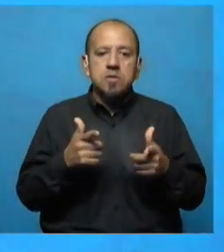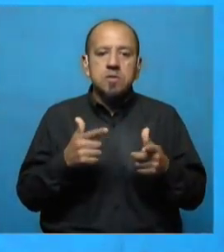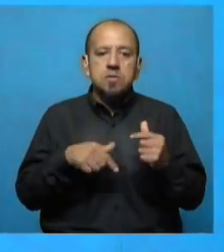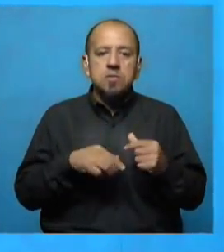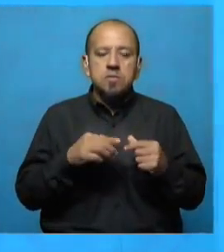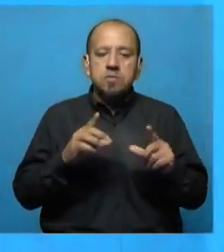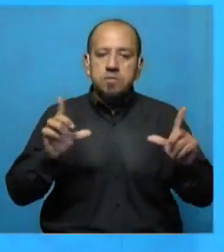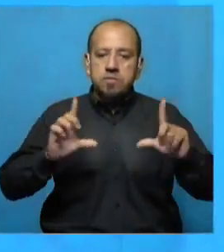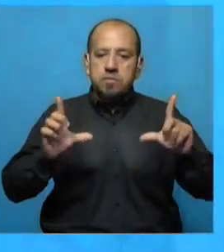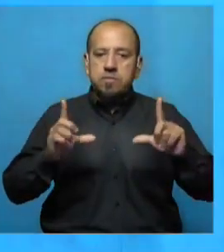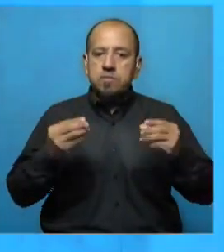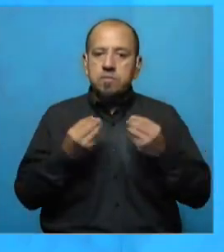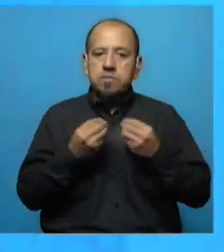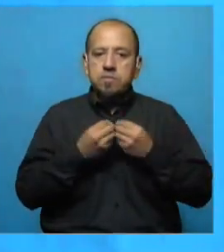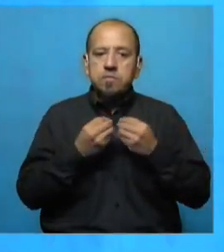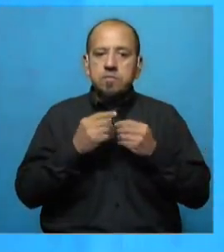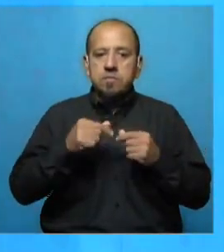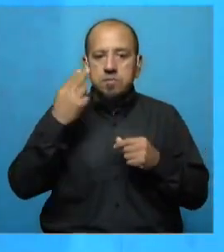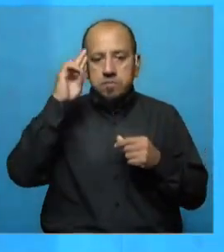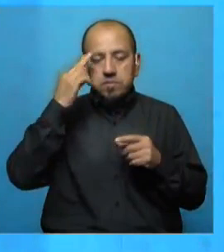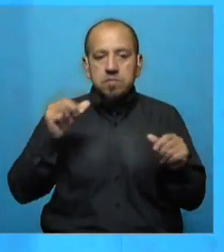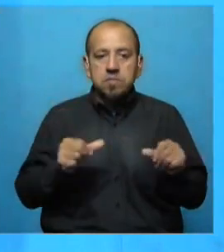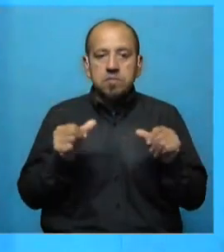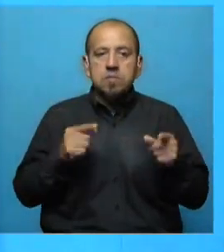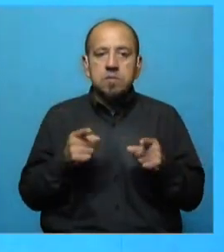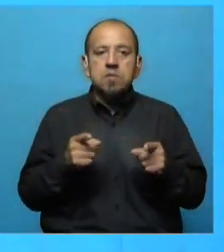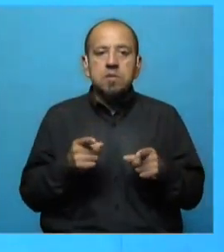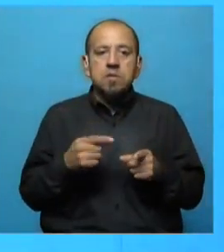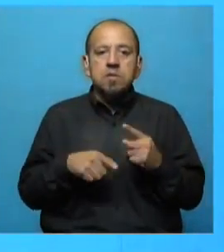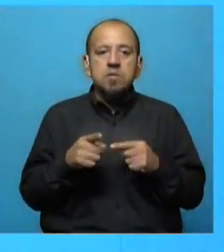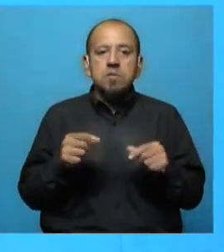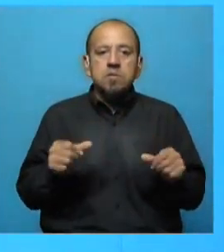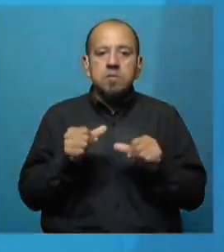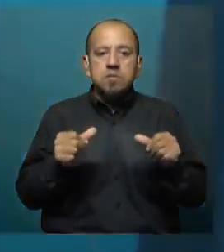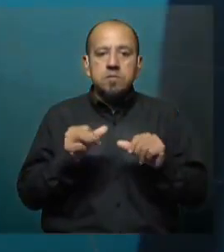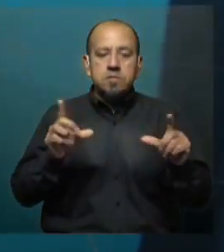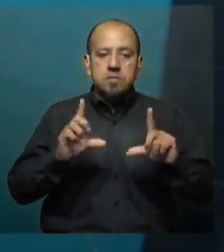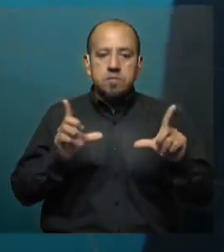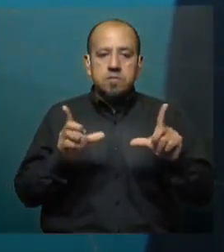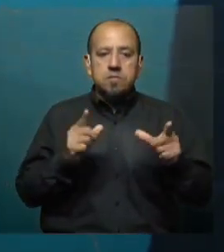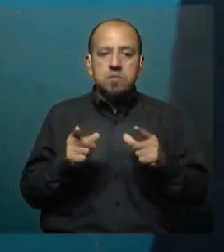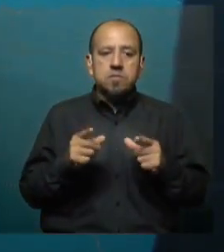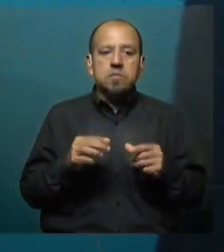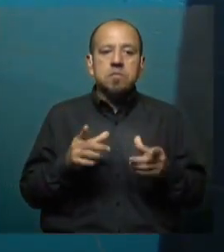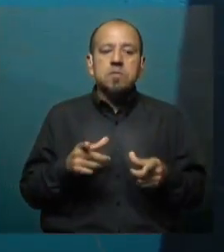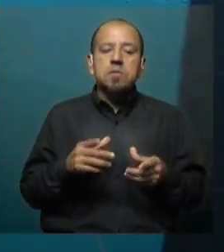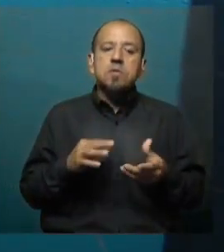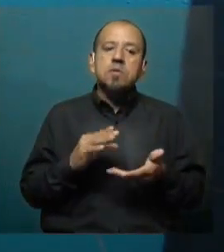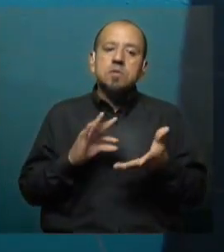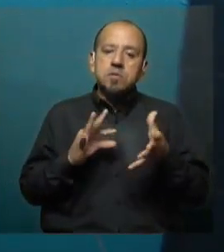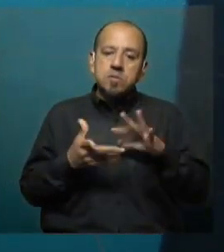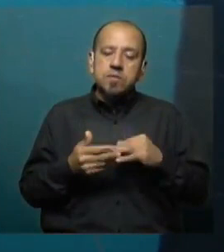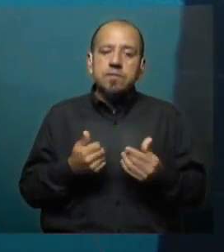en la televisión este uruguayo por lo menos y hacerlo desde la televisión pública también Creo que es una manera de